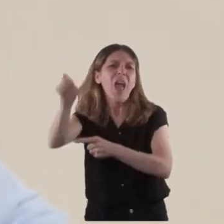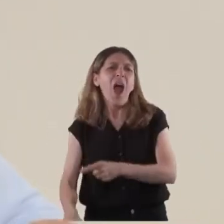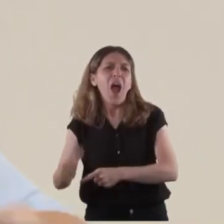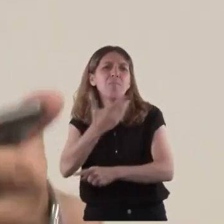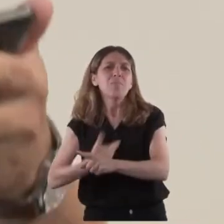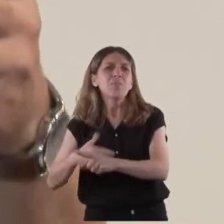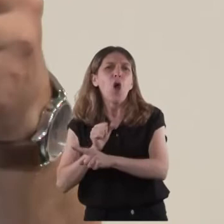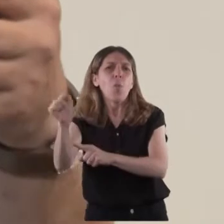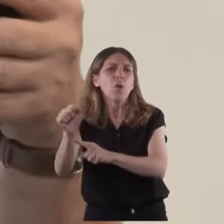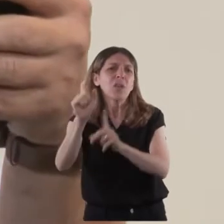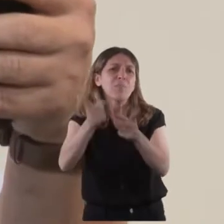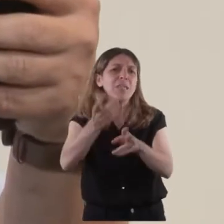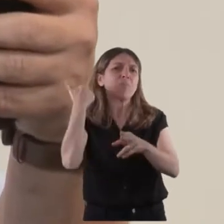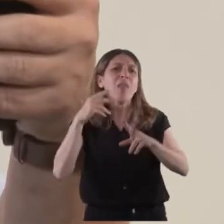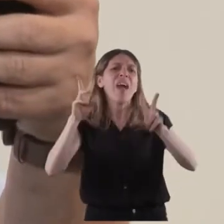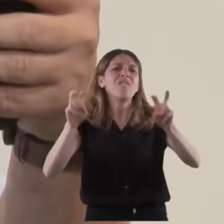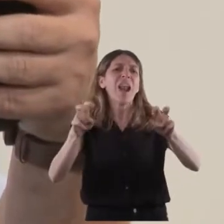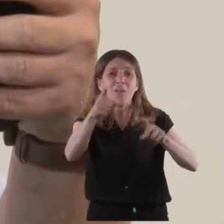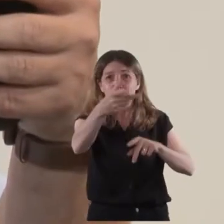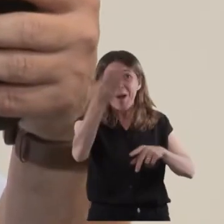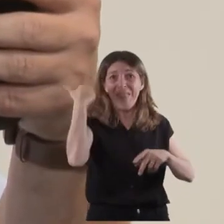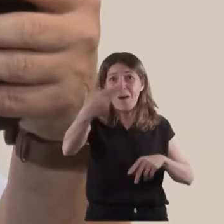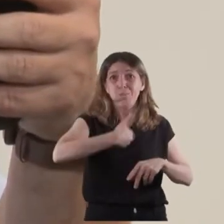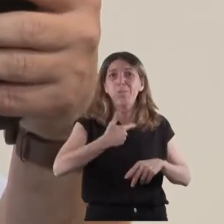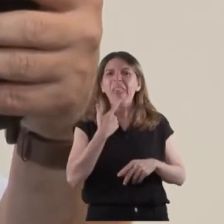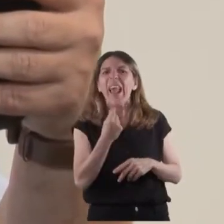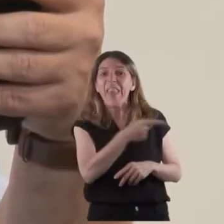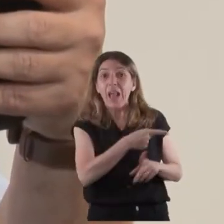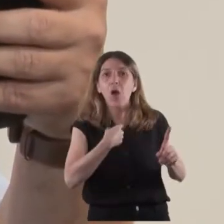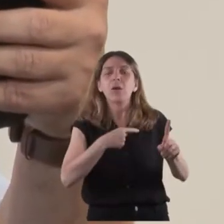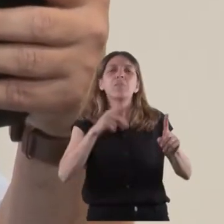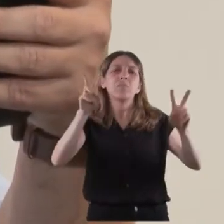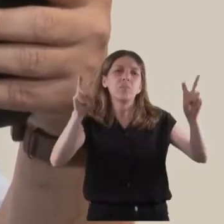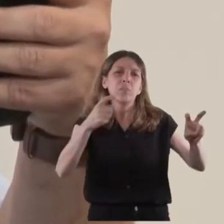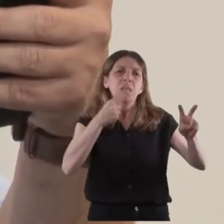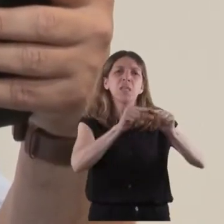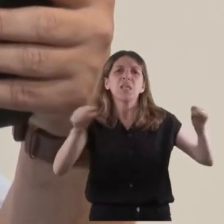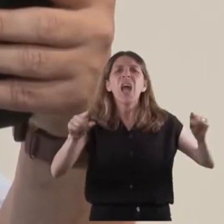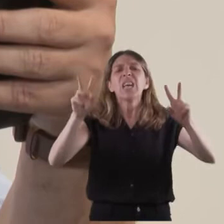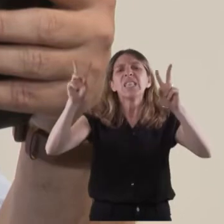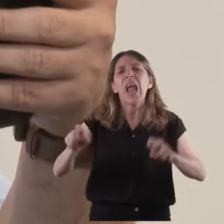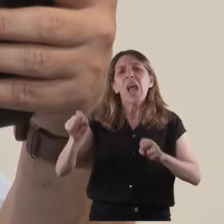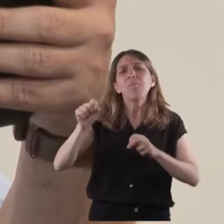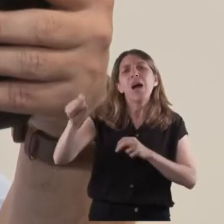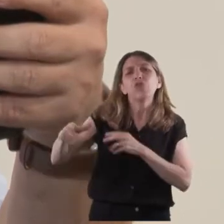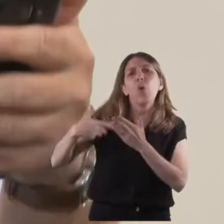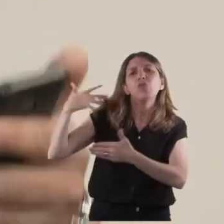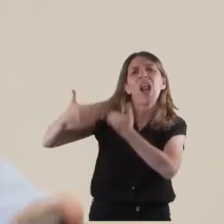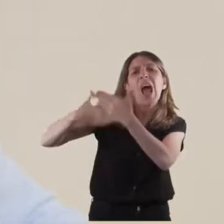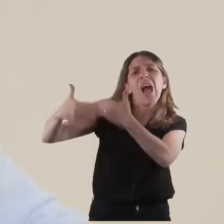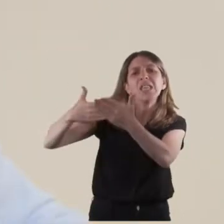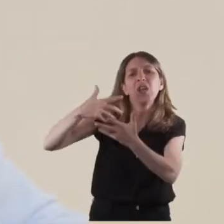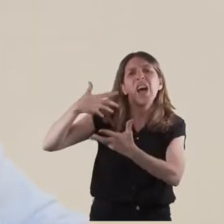frase ya que usted la pedía la frase del presidente fue destacando todo lo que fue el trayecto de la revolución